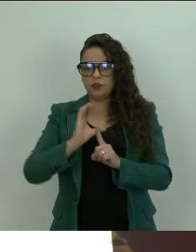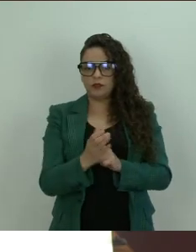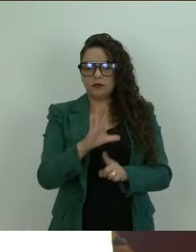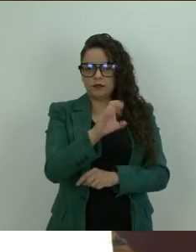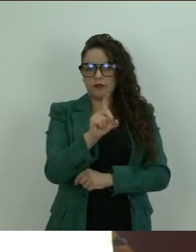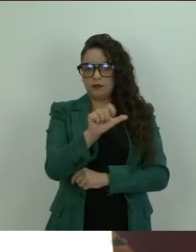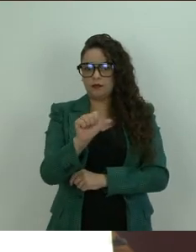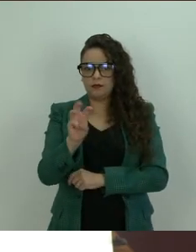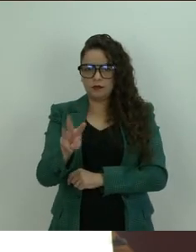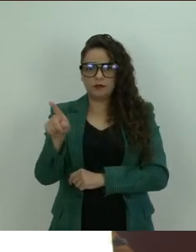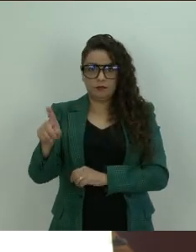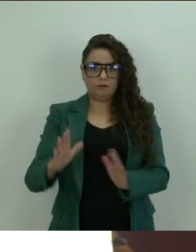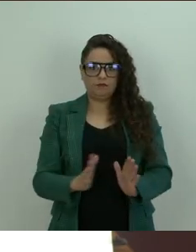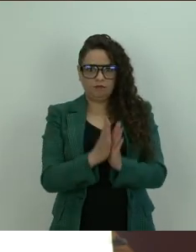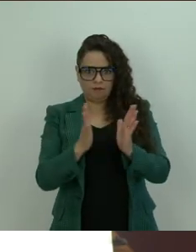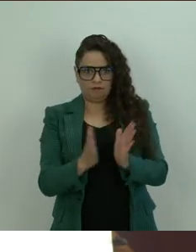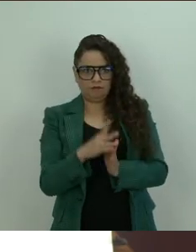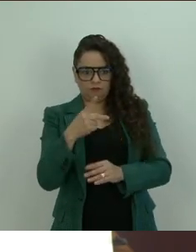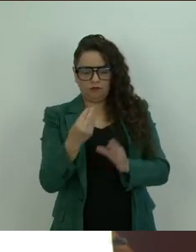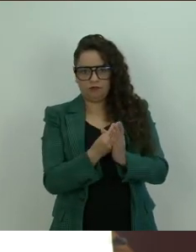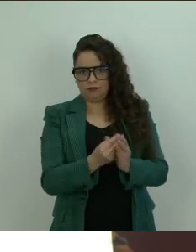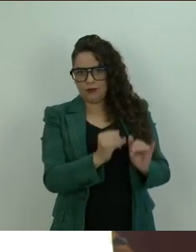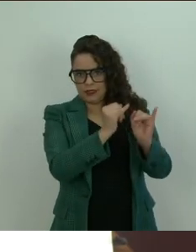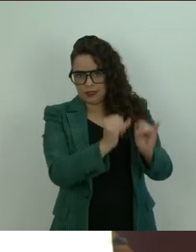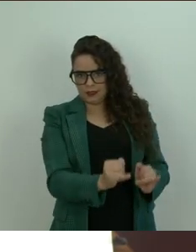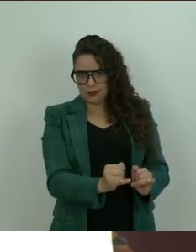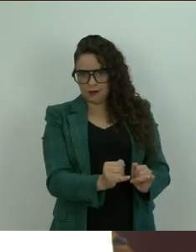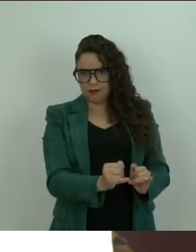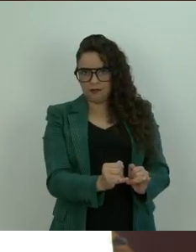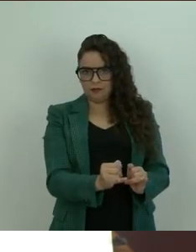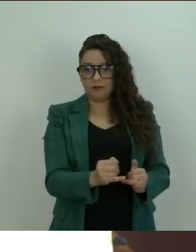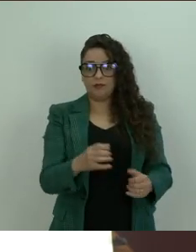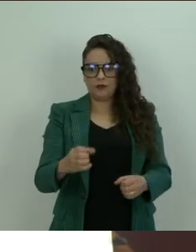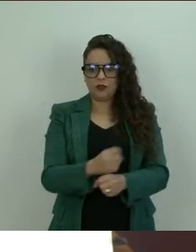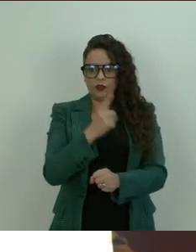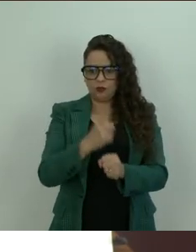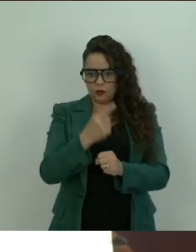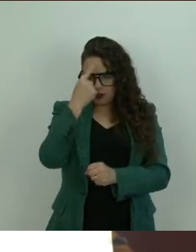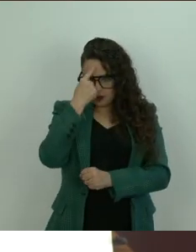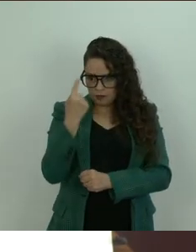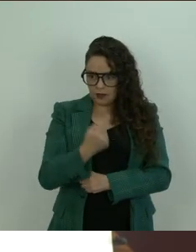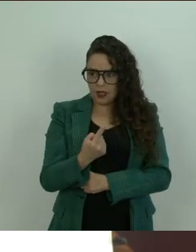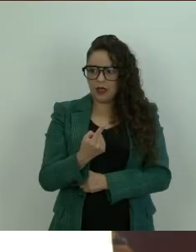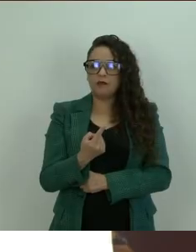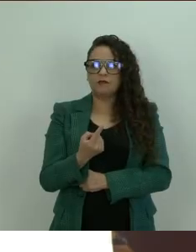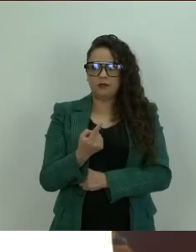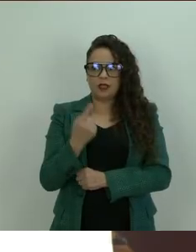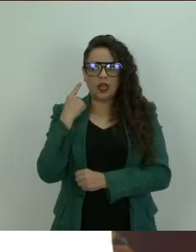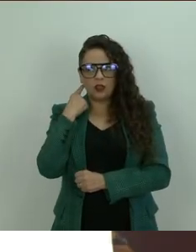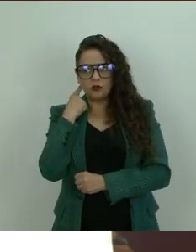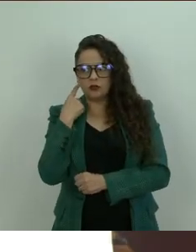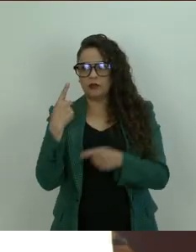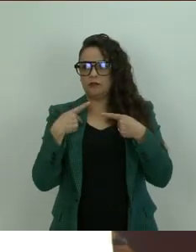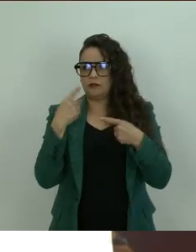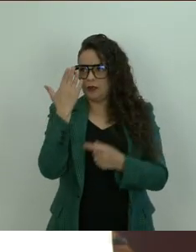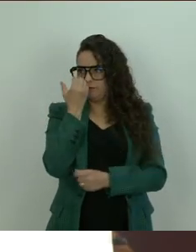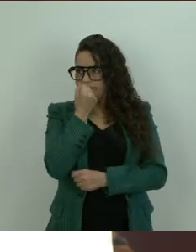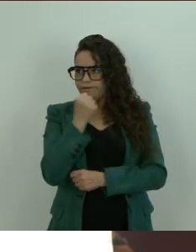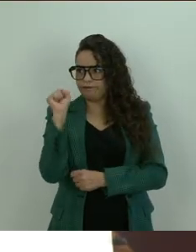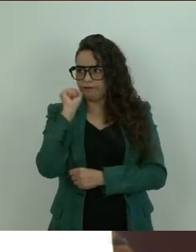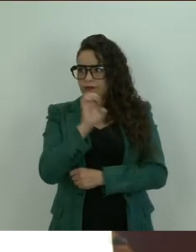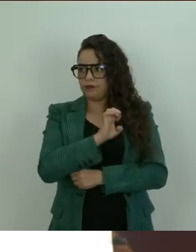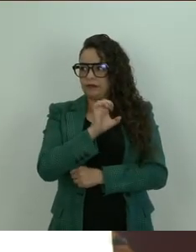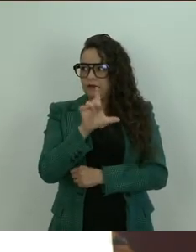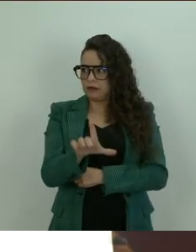CEDAW y por lo tanto tendremos la oportunidad de escuchar a una verdadera especialista y protagonista sobre